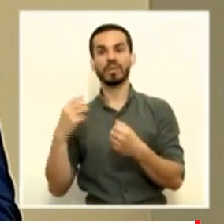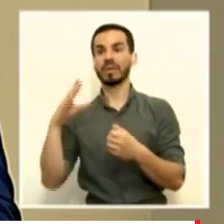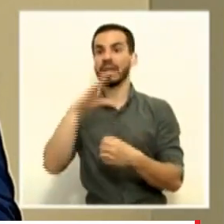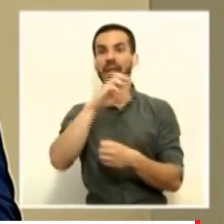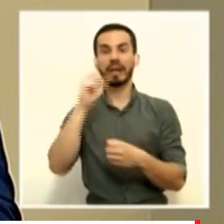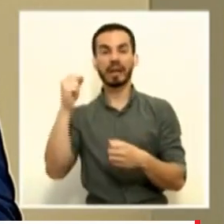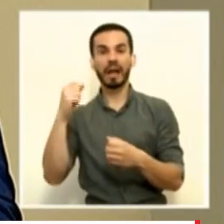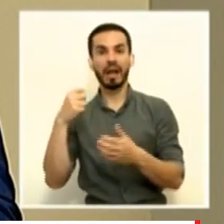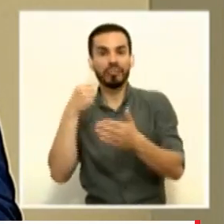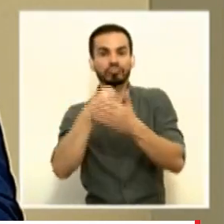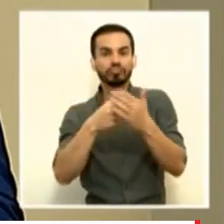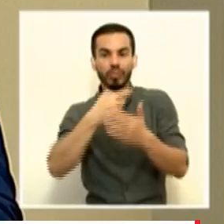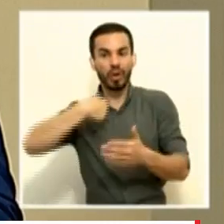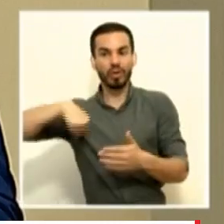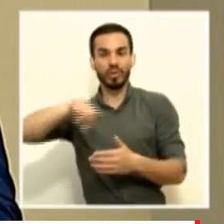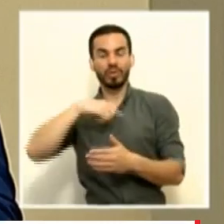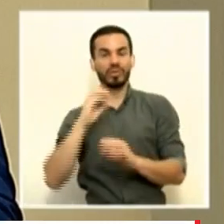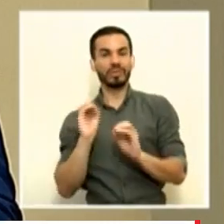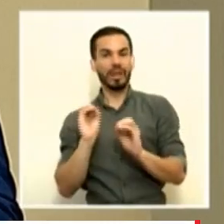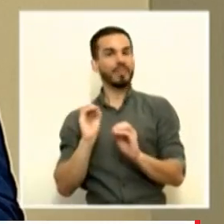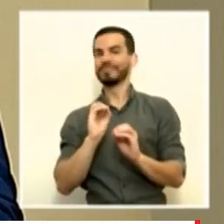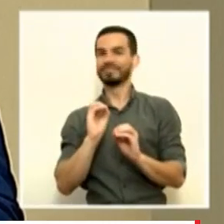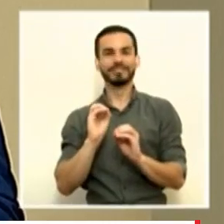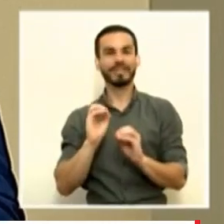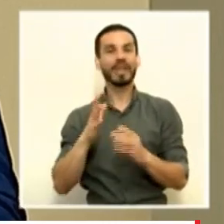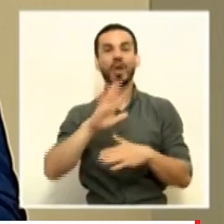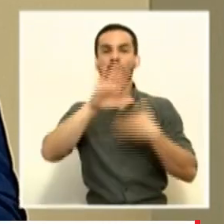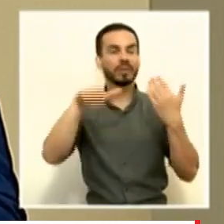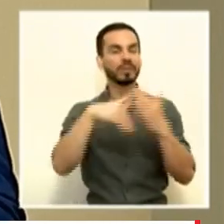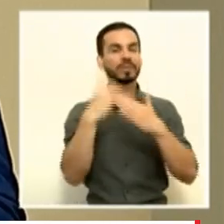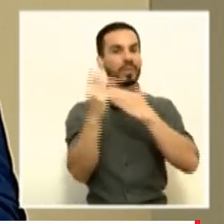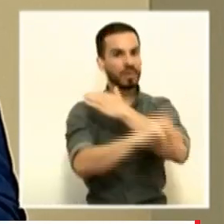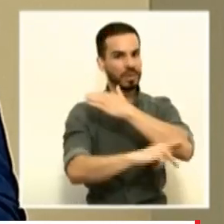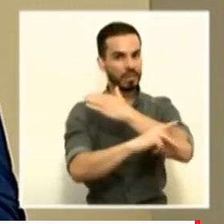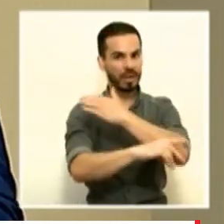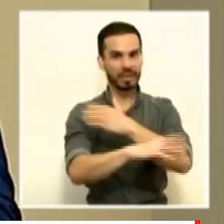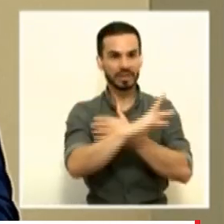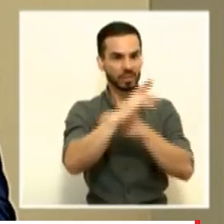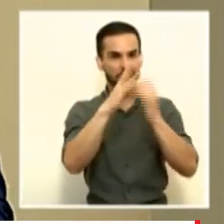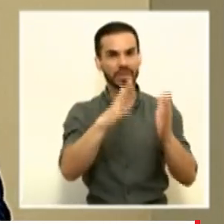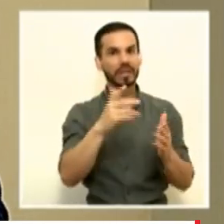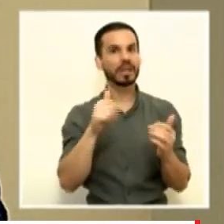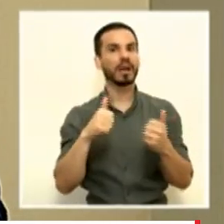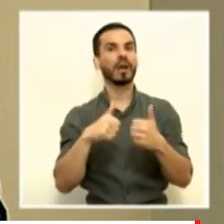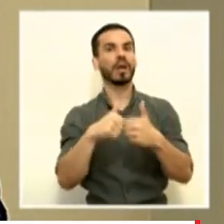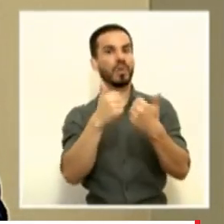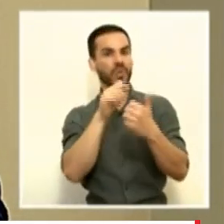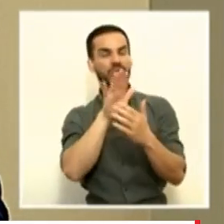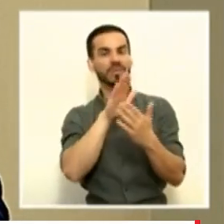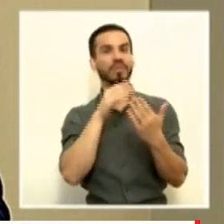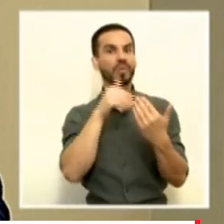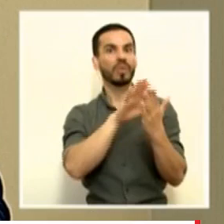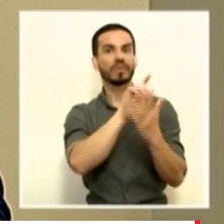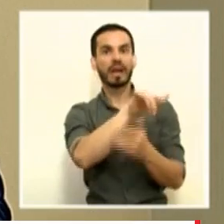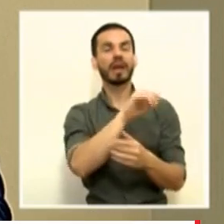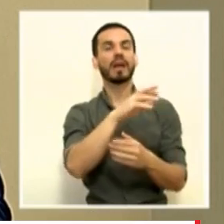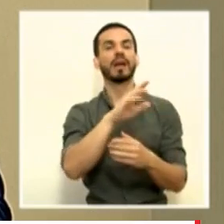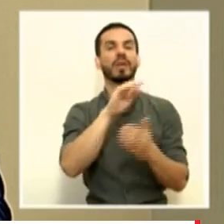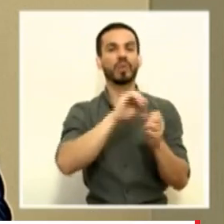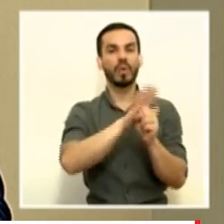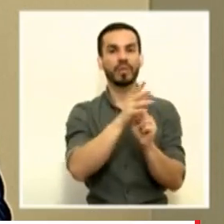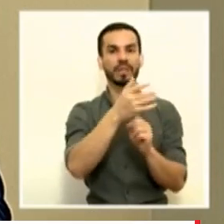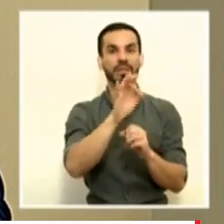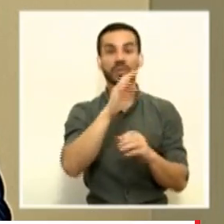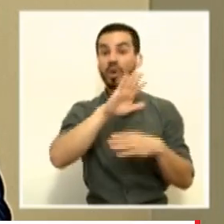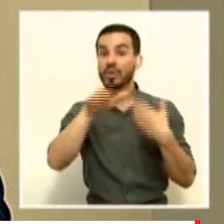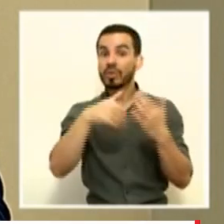una guerra que estamos librando nosotros, es una guerra que está librando Costa Rica contra el COVID-19. También quería hacer ese hincapié porque al final todos estamos